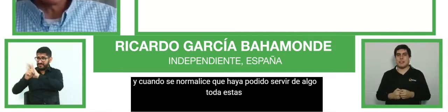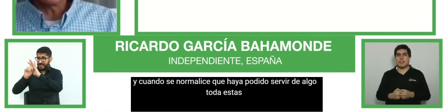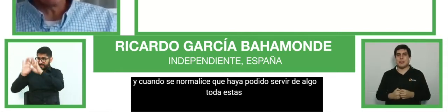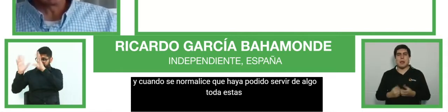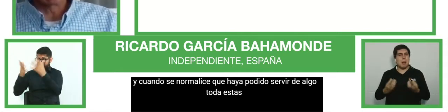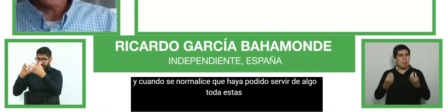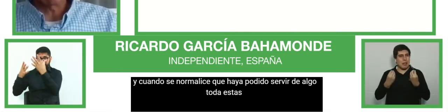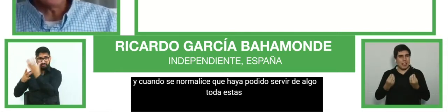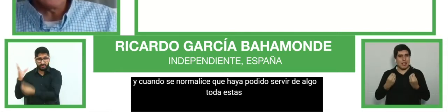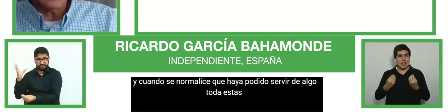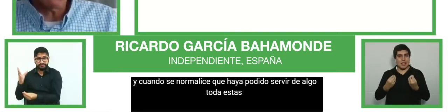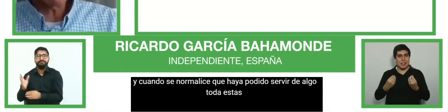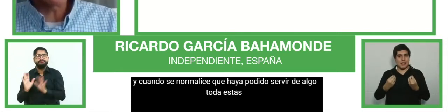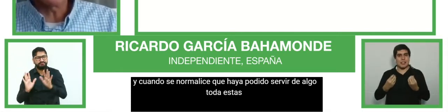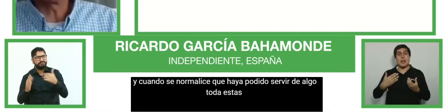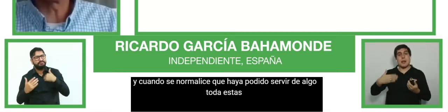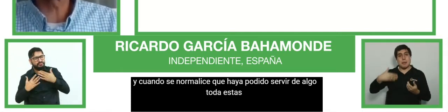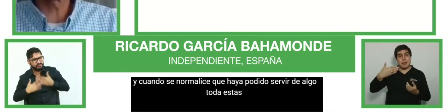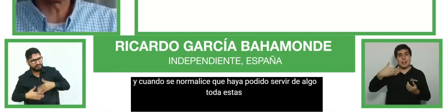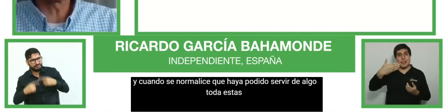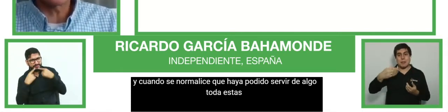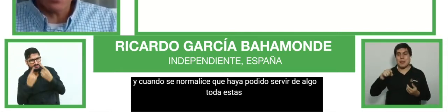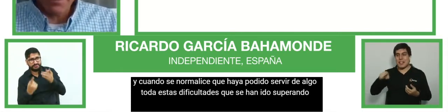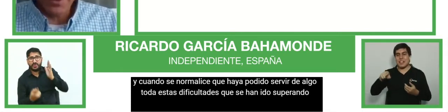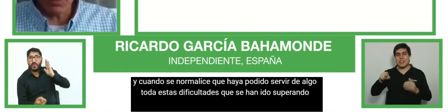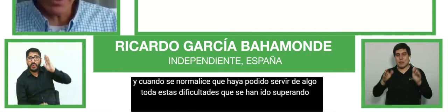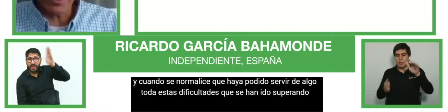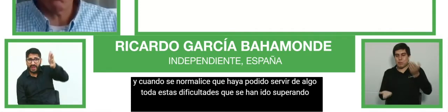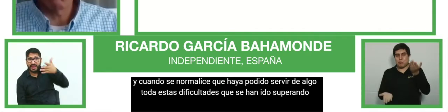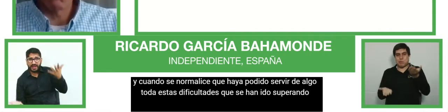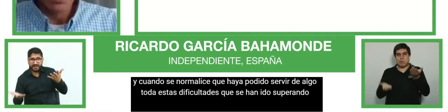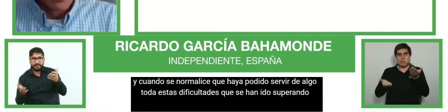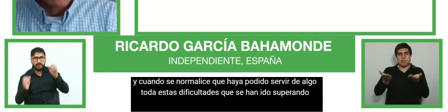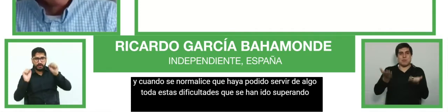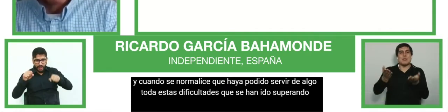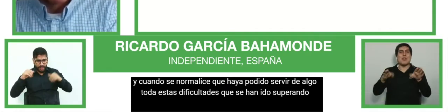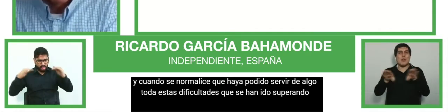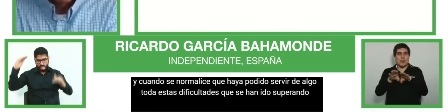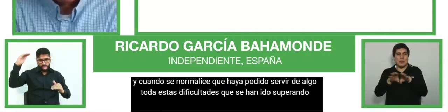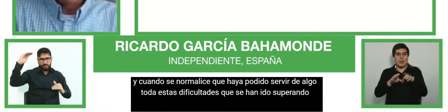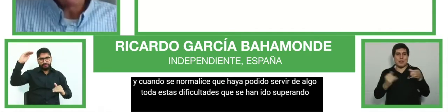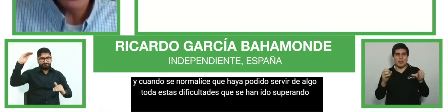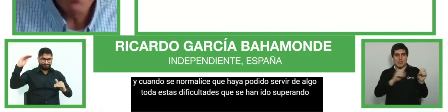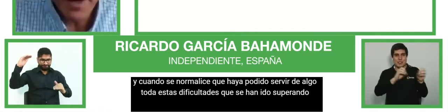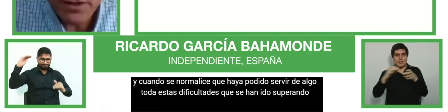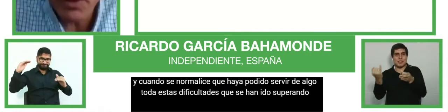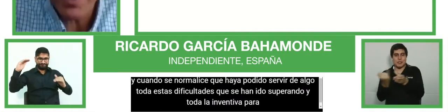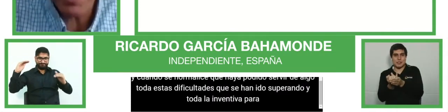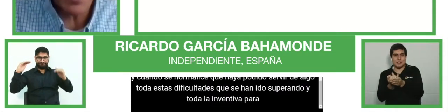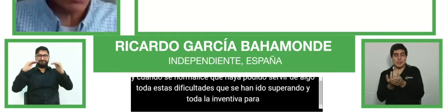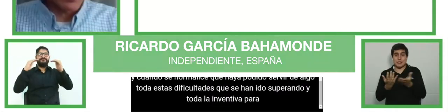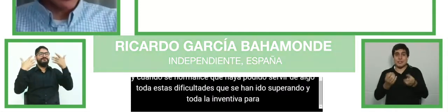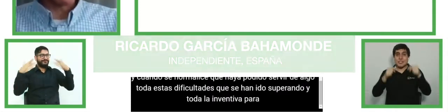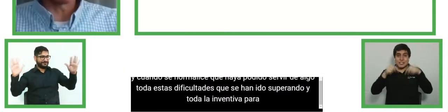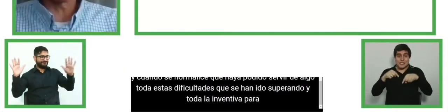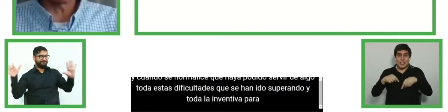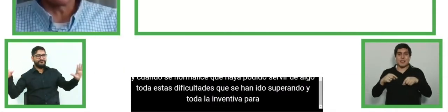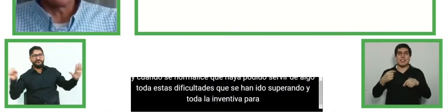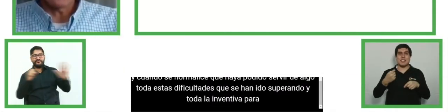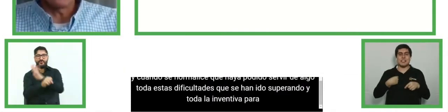realmente paliar o sobreponerse a esta situación. Con lo cual, pues sin más, yo voy a dar paso